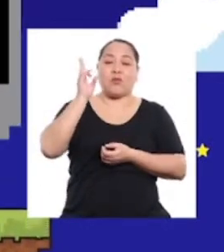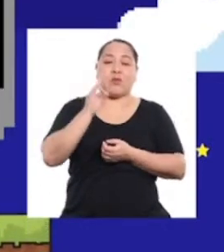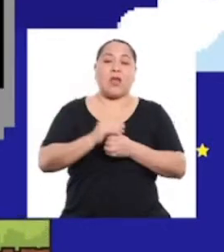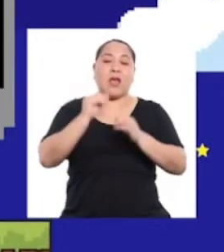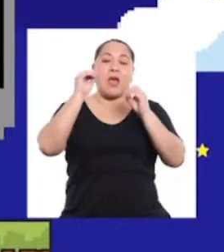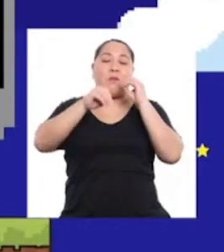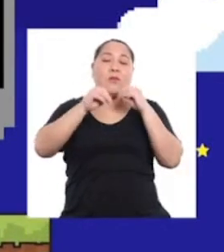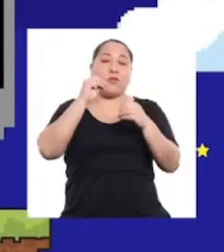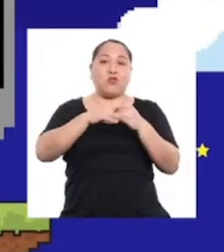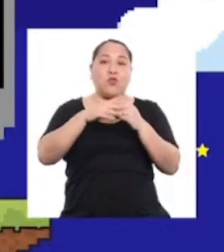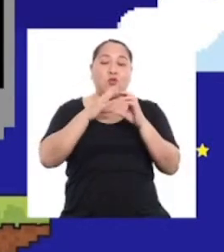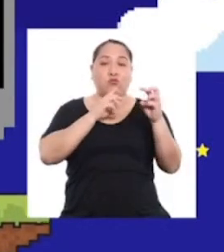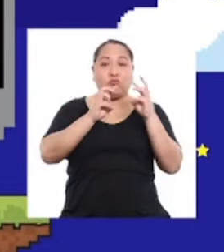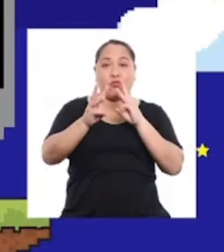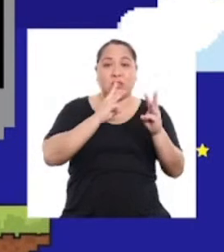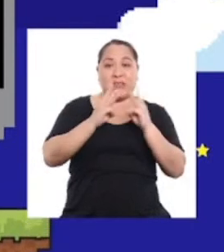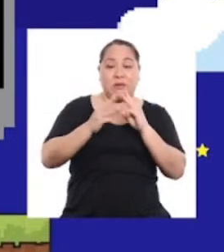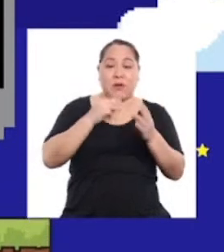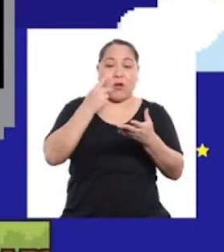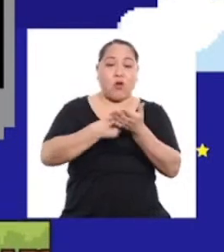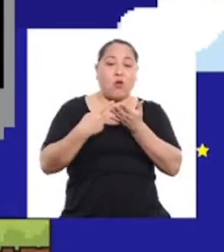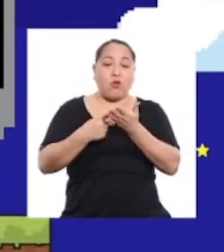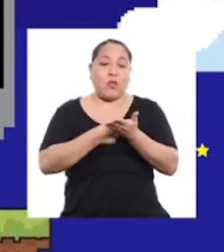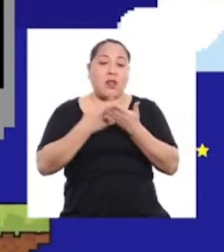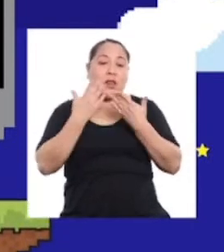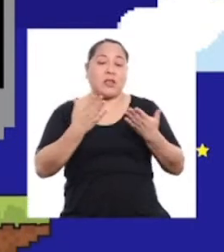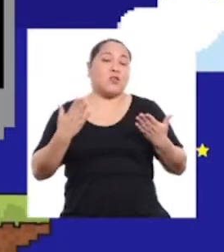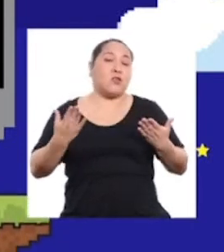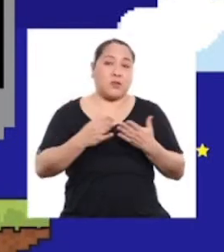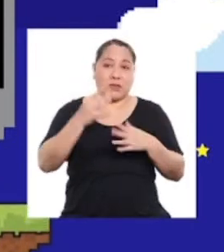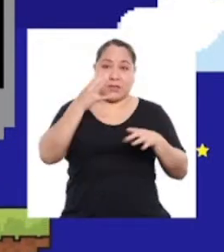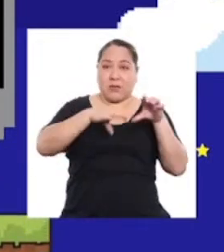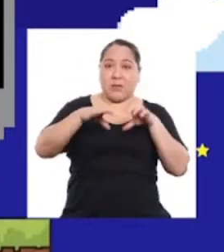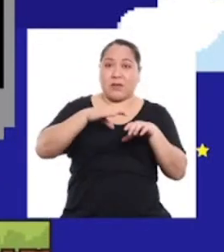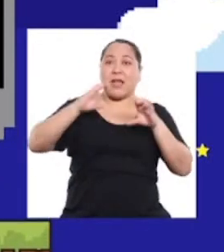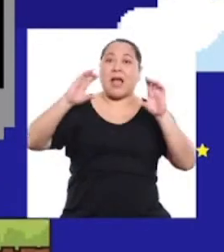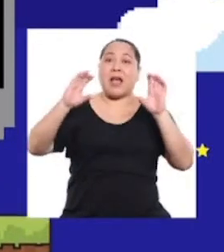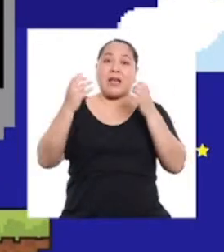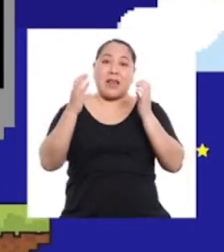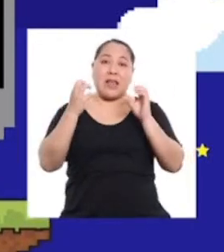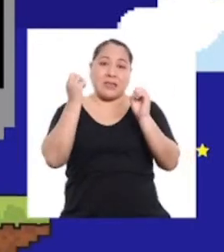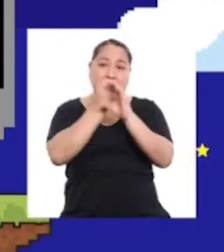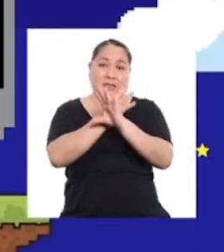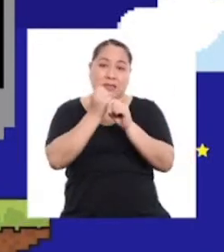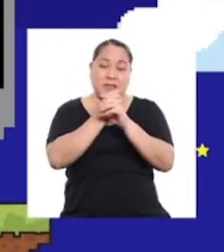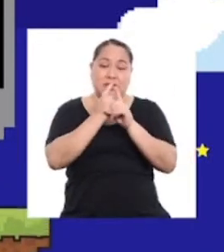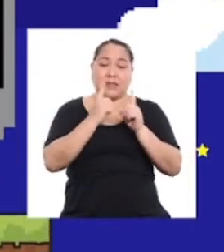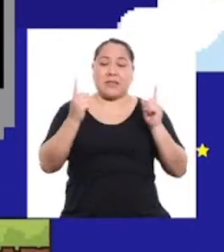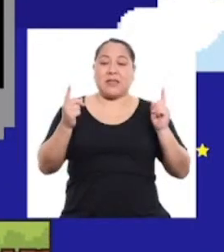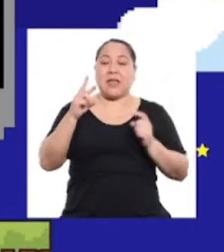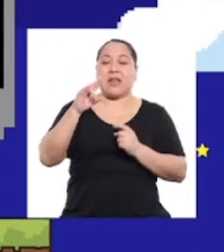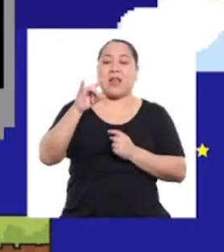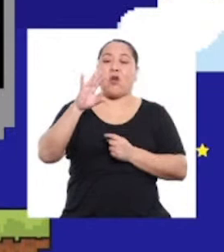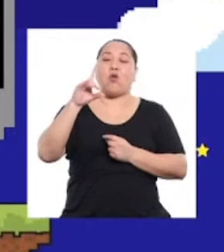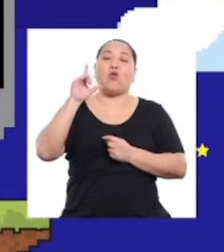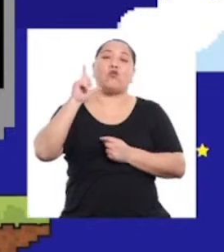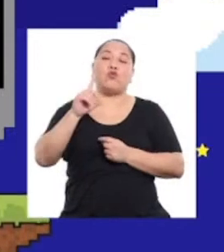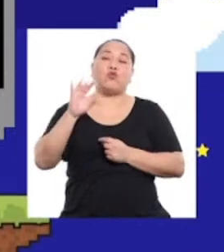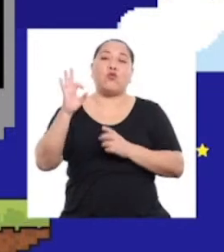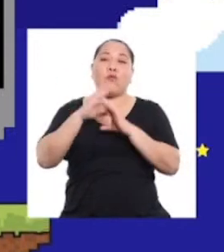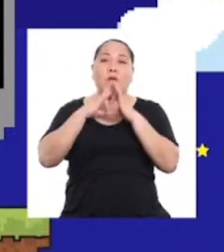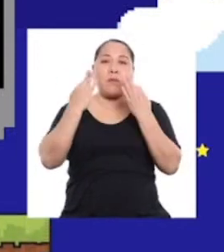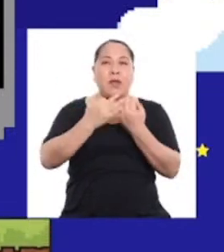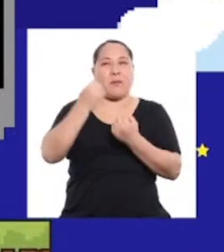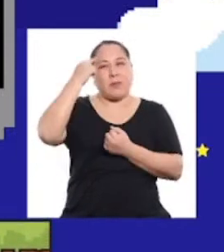creado un chat para coordinar las actividades a realizar en sus clases remotas. Raúl y su